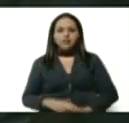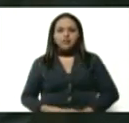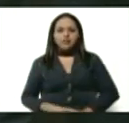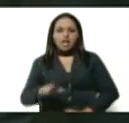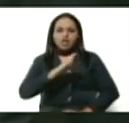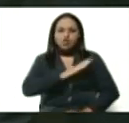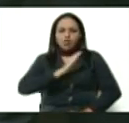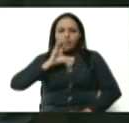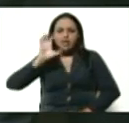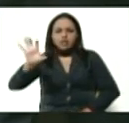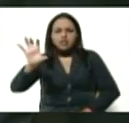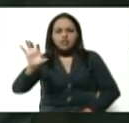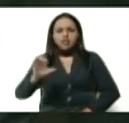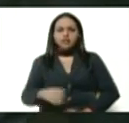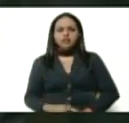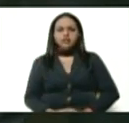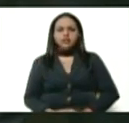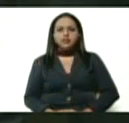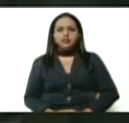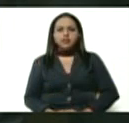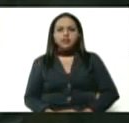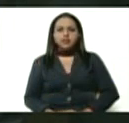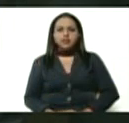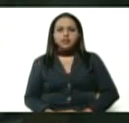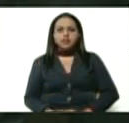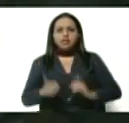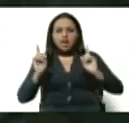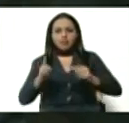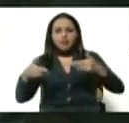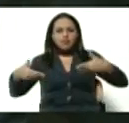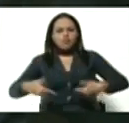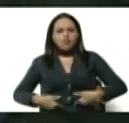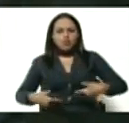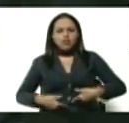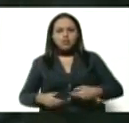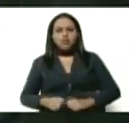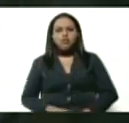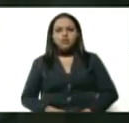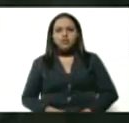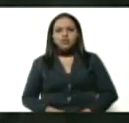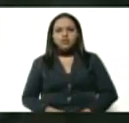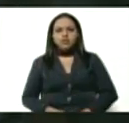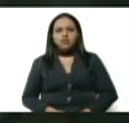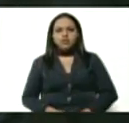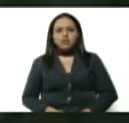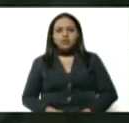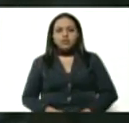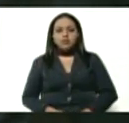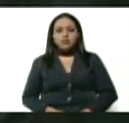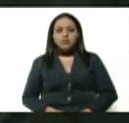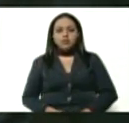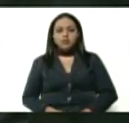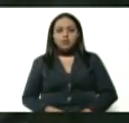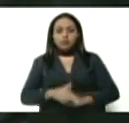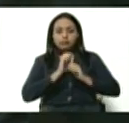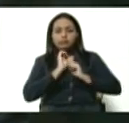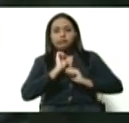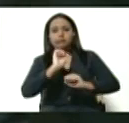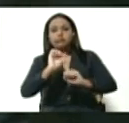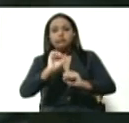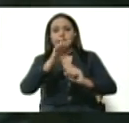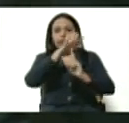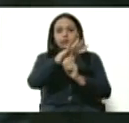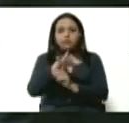soberanía, en su lucha contra el hegemonismo y el unilateralismo.